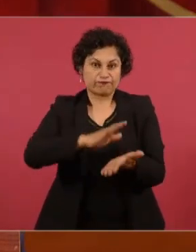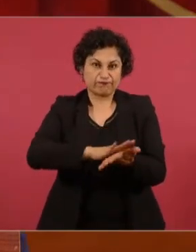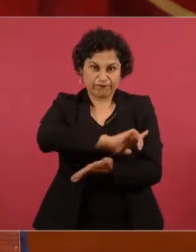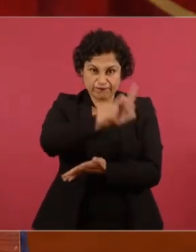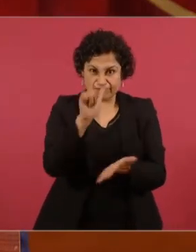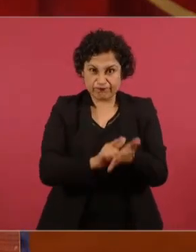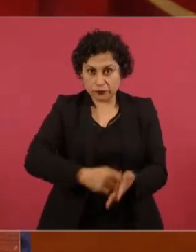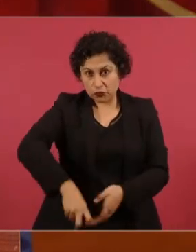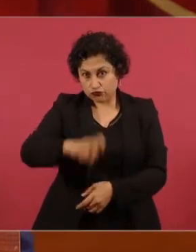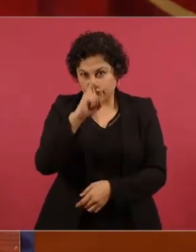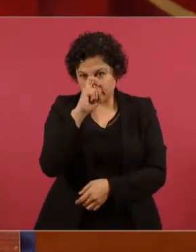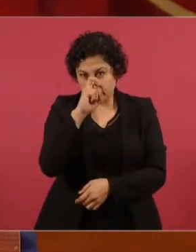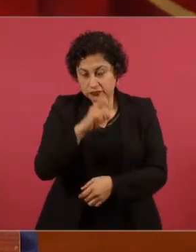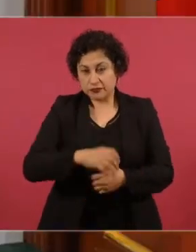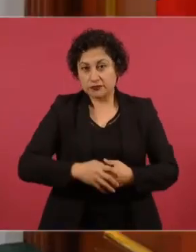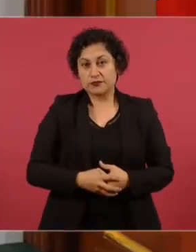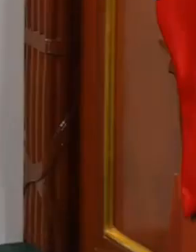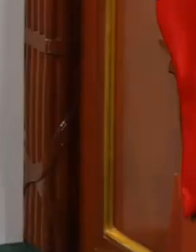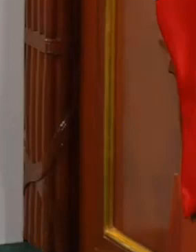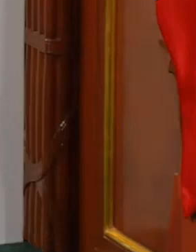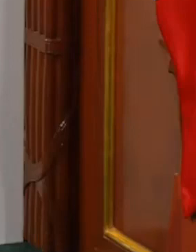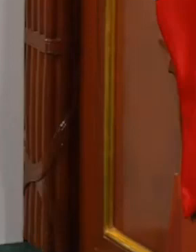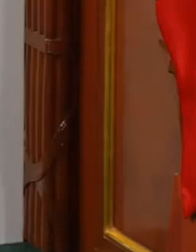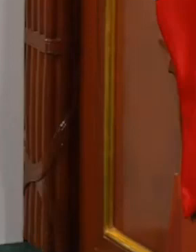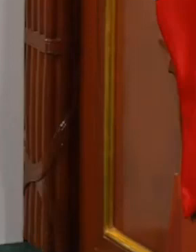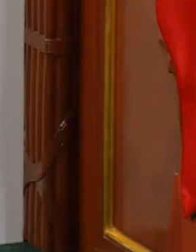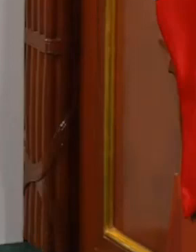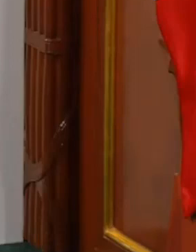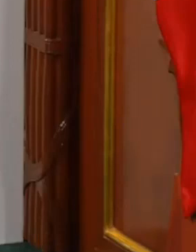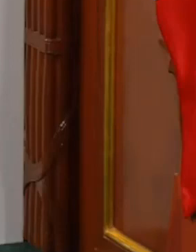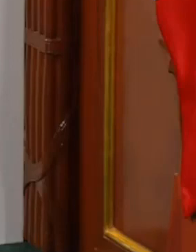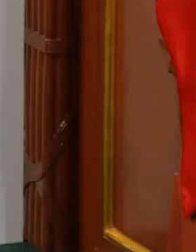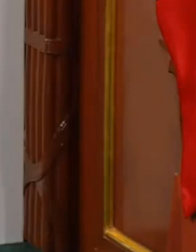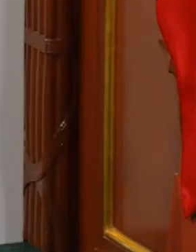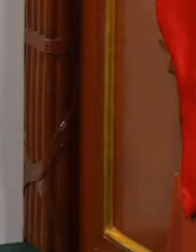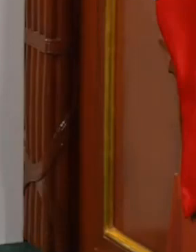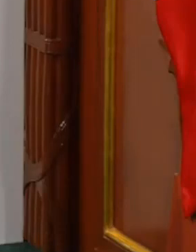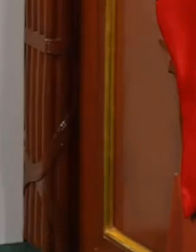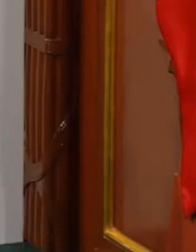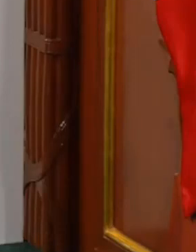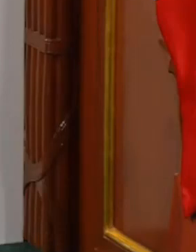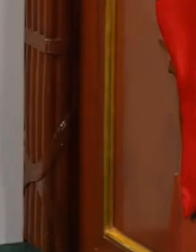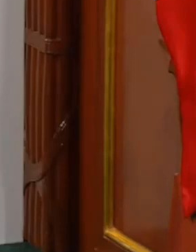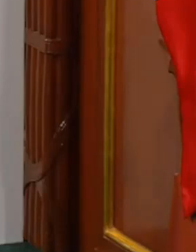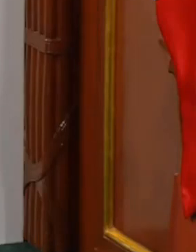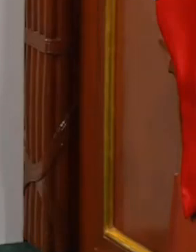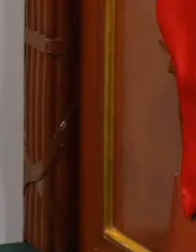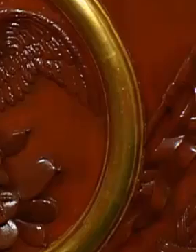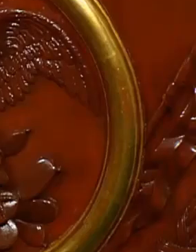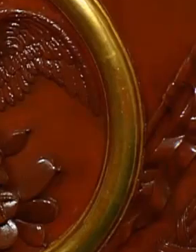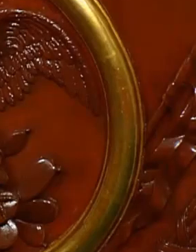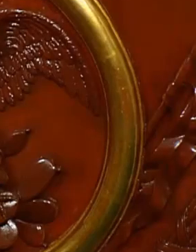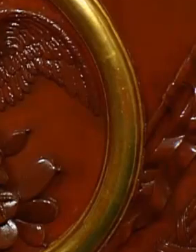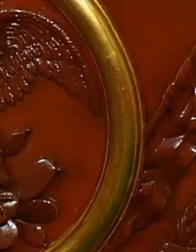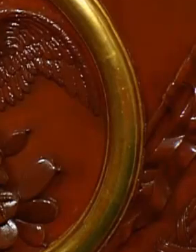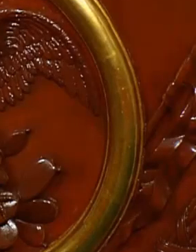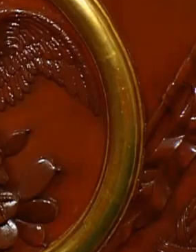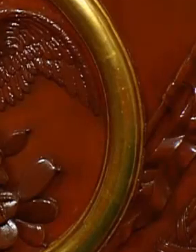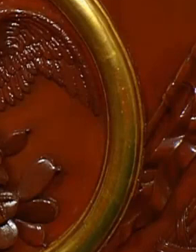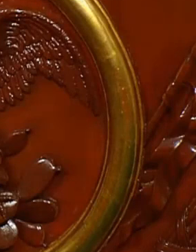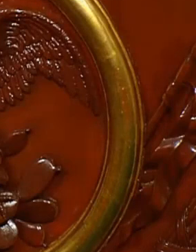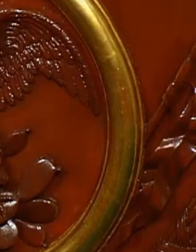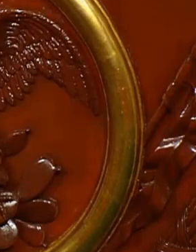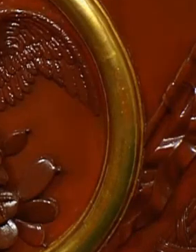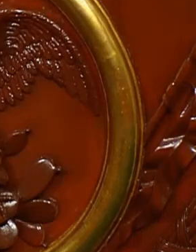Y hacer lo mismo con el delito fiscal ejercido por la delincuencia de cuello